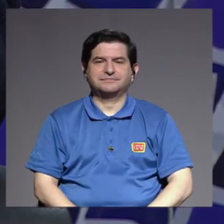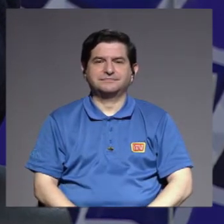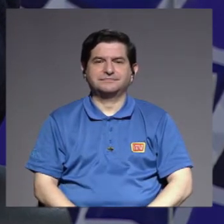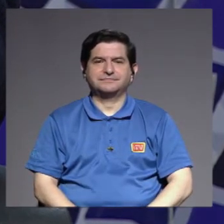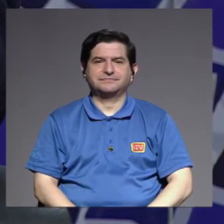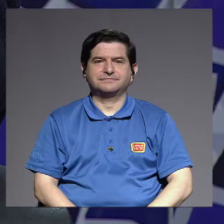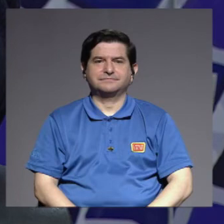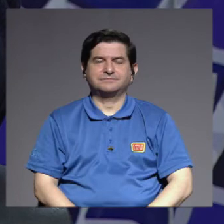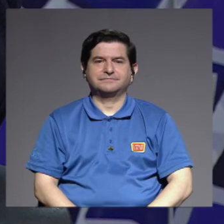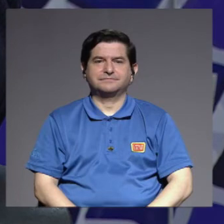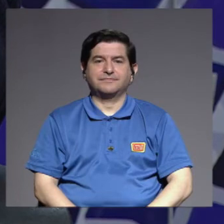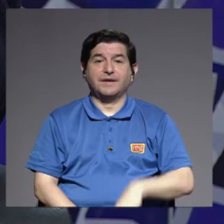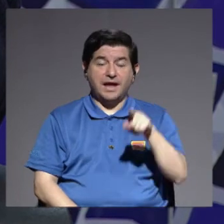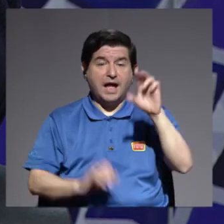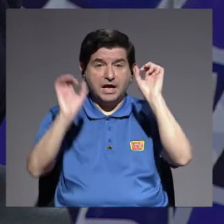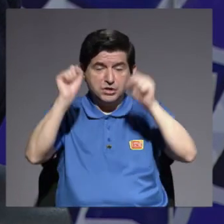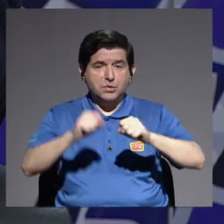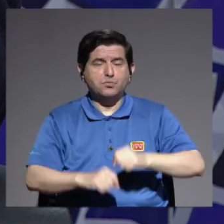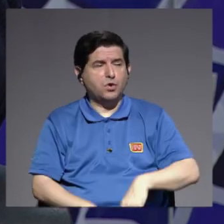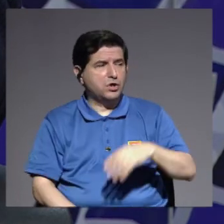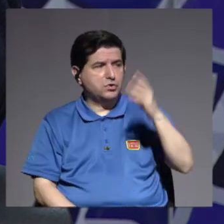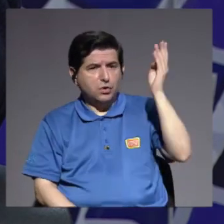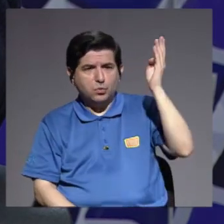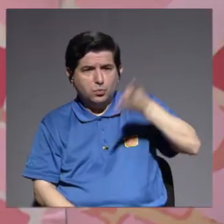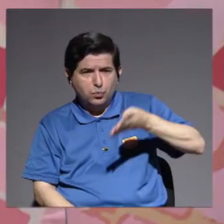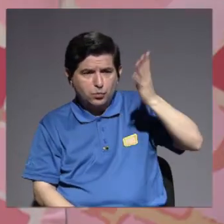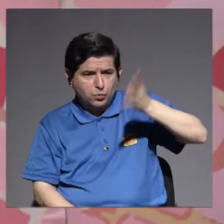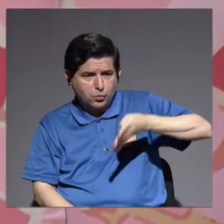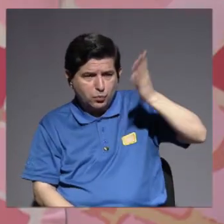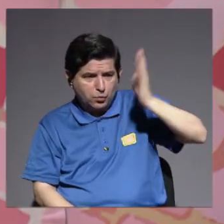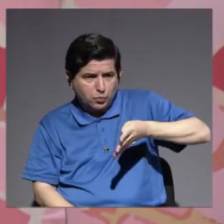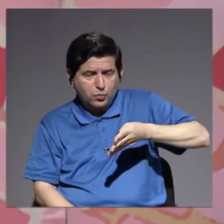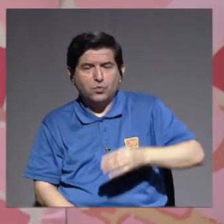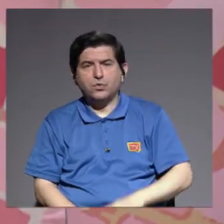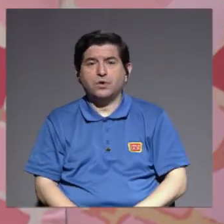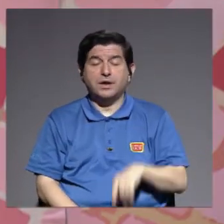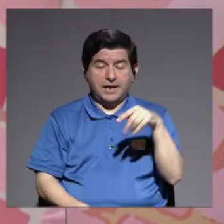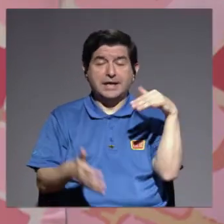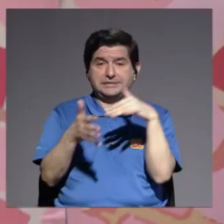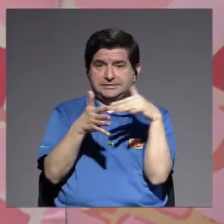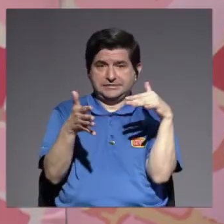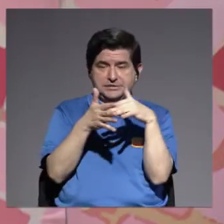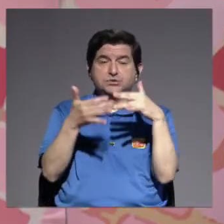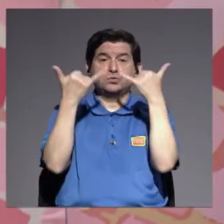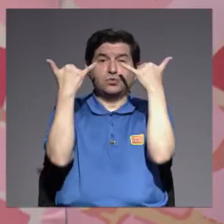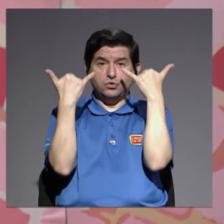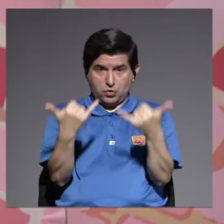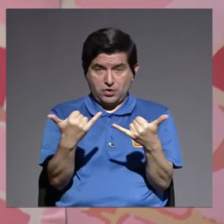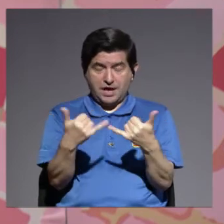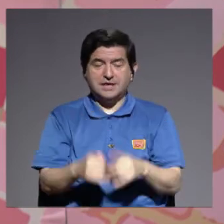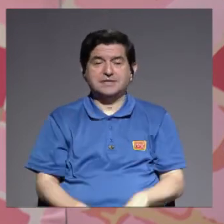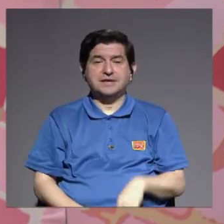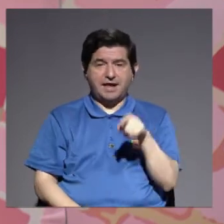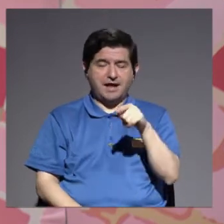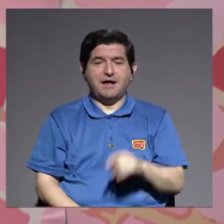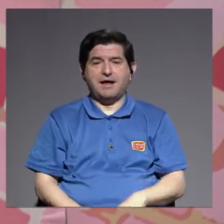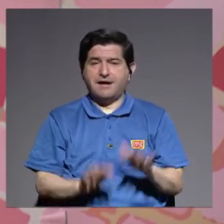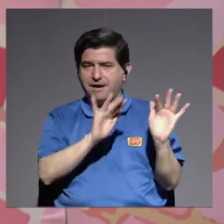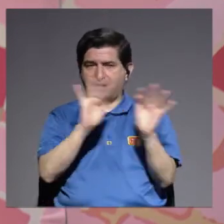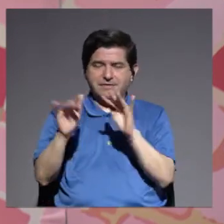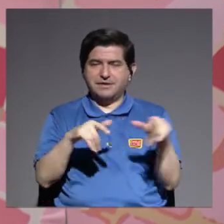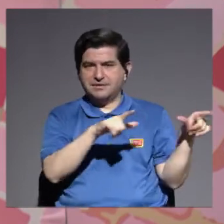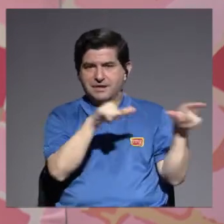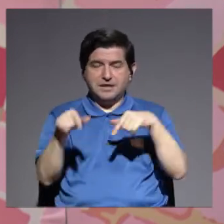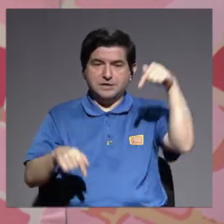www.prosic.ucr.ac.cr. Ahí pueden descargar el estudio que ya está en forma digital, disponible